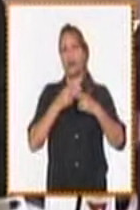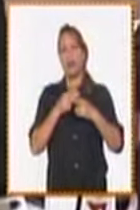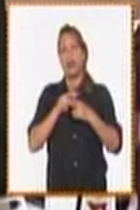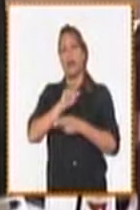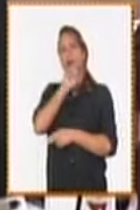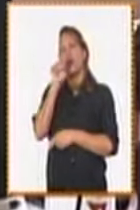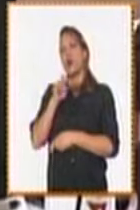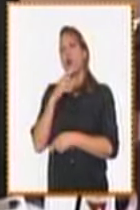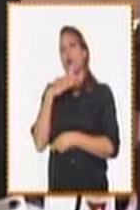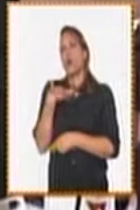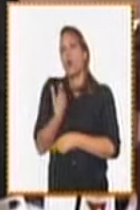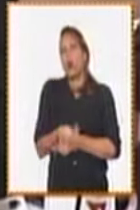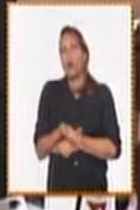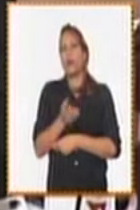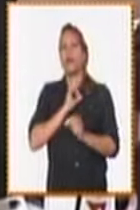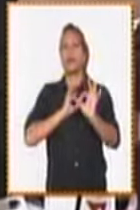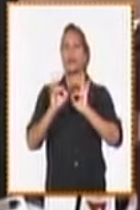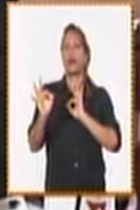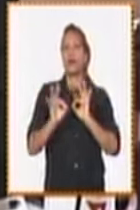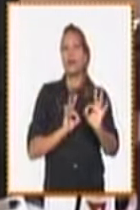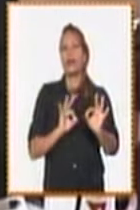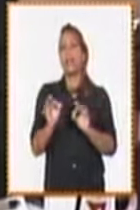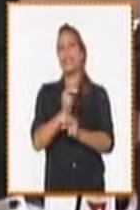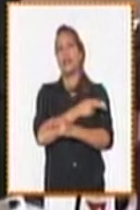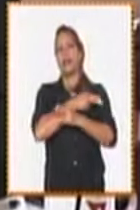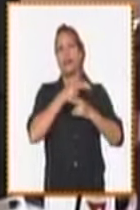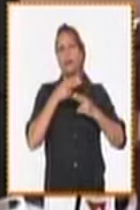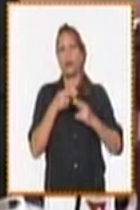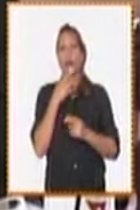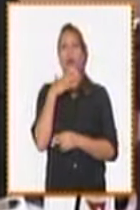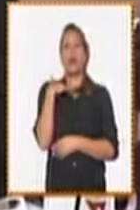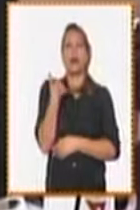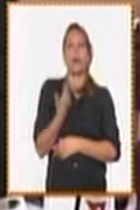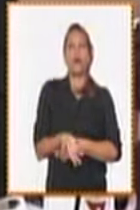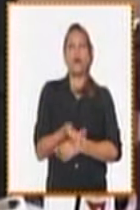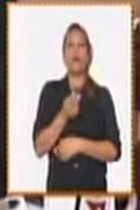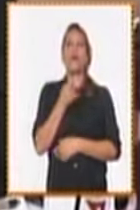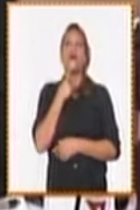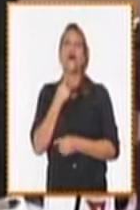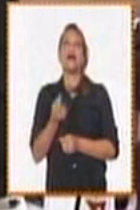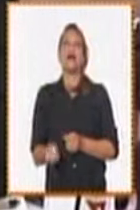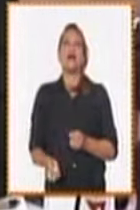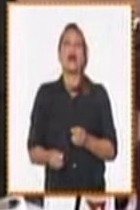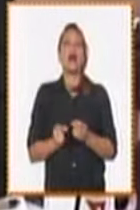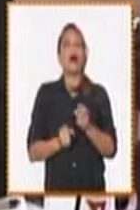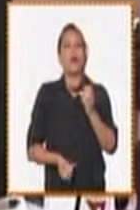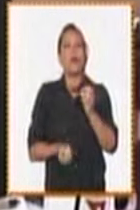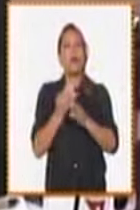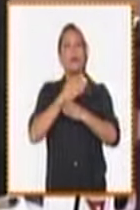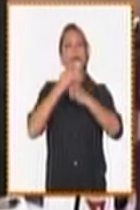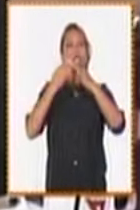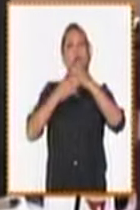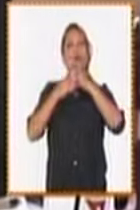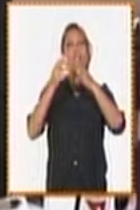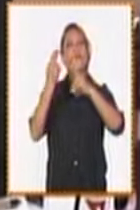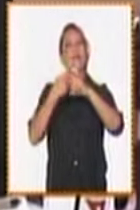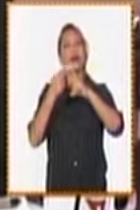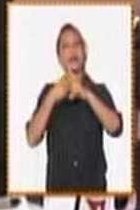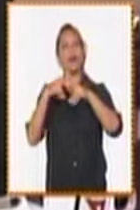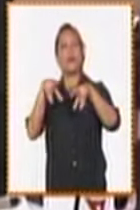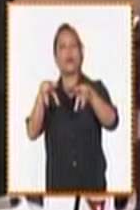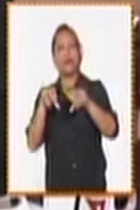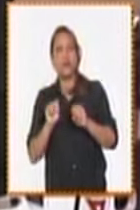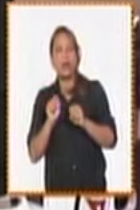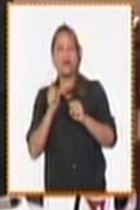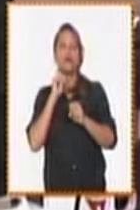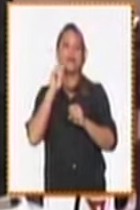preserva esas tradiciones, pero cómo se construye también un Bayamo nuevo, aún en medio de tan difíciles condiciones como